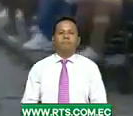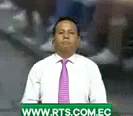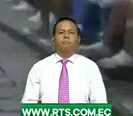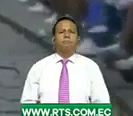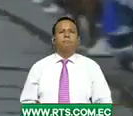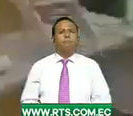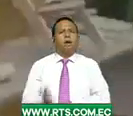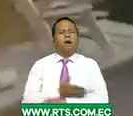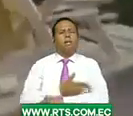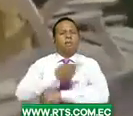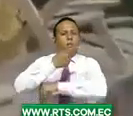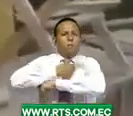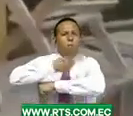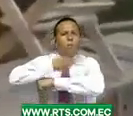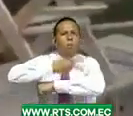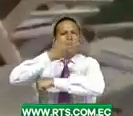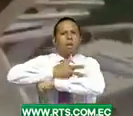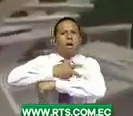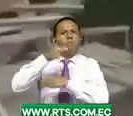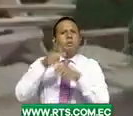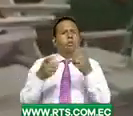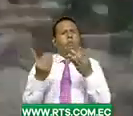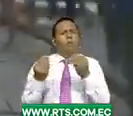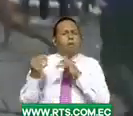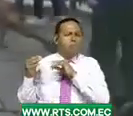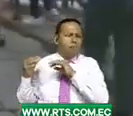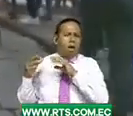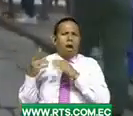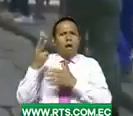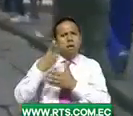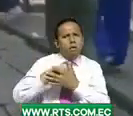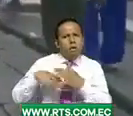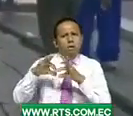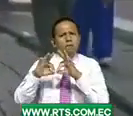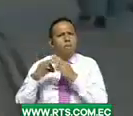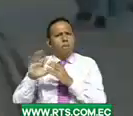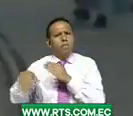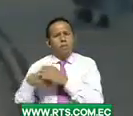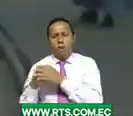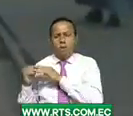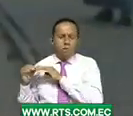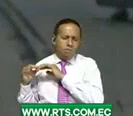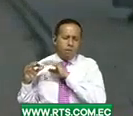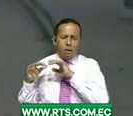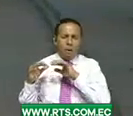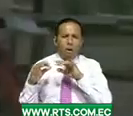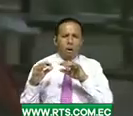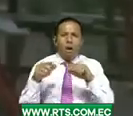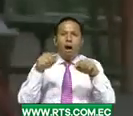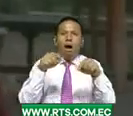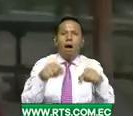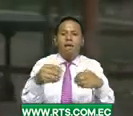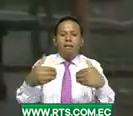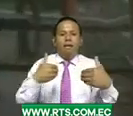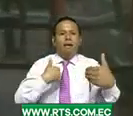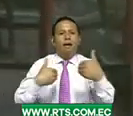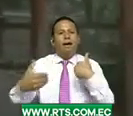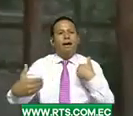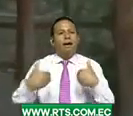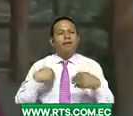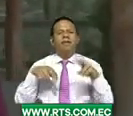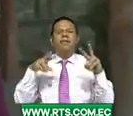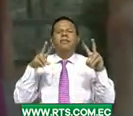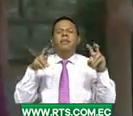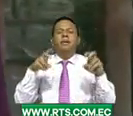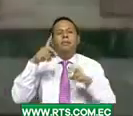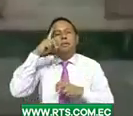Fueron 3 días en los que muchos ciudadanos acudieron con sus hijos y con toda su familia a ser parte de las presentaciones de la obra de teatro